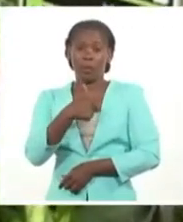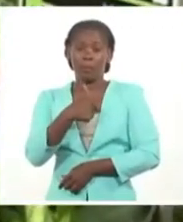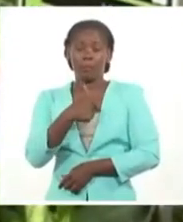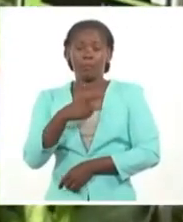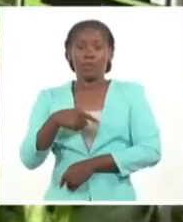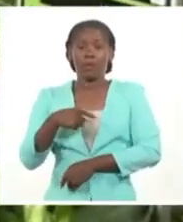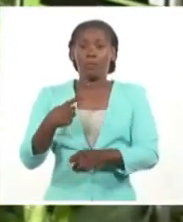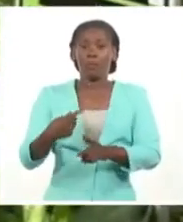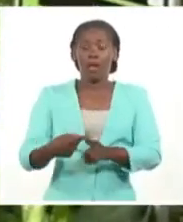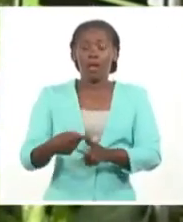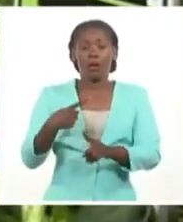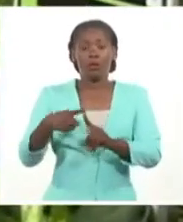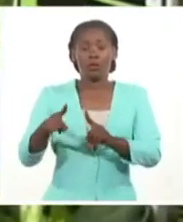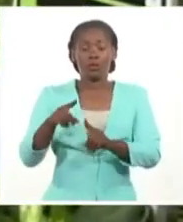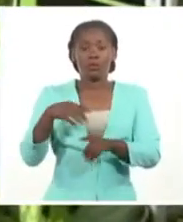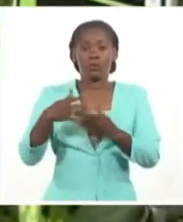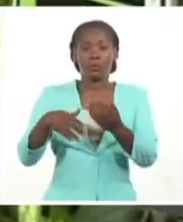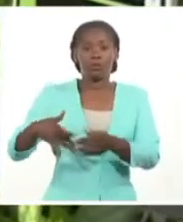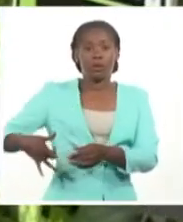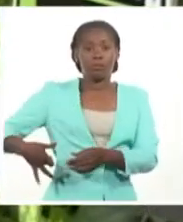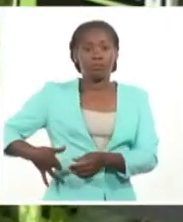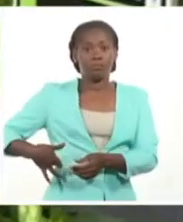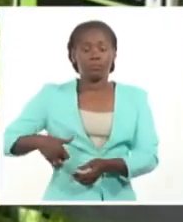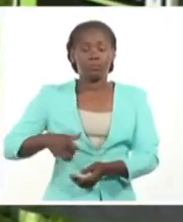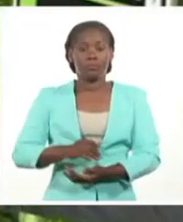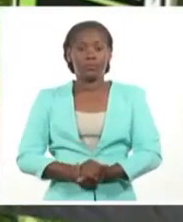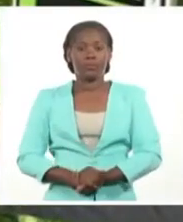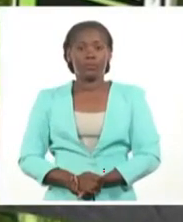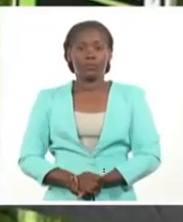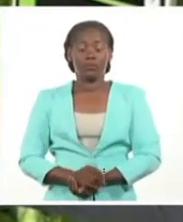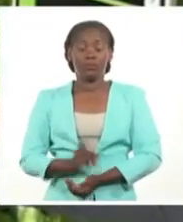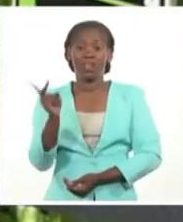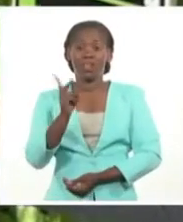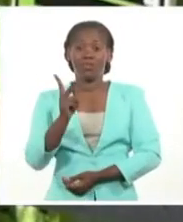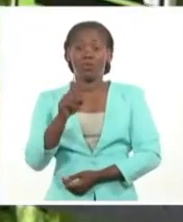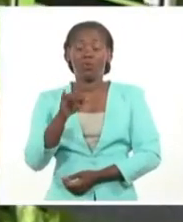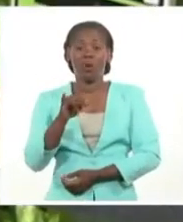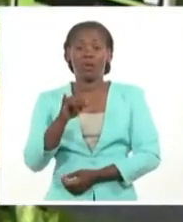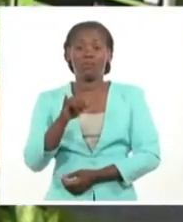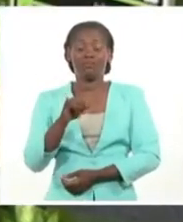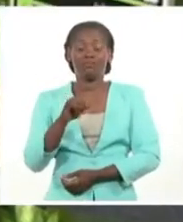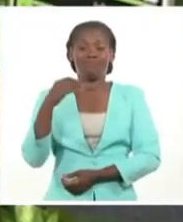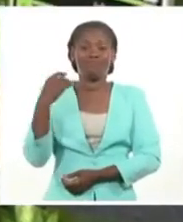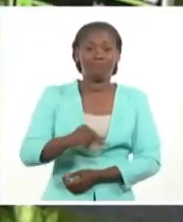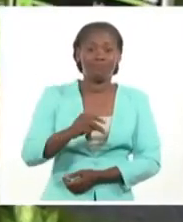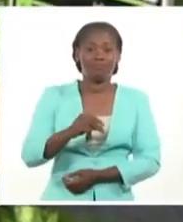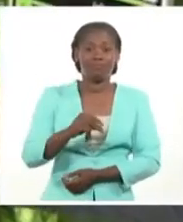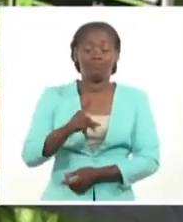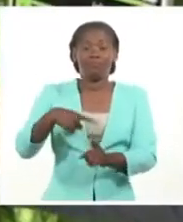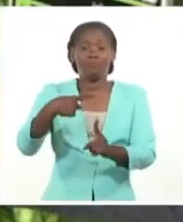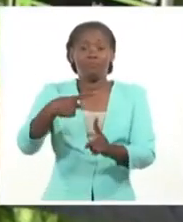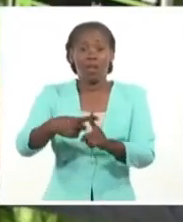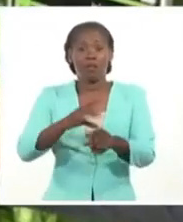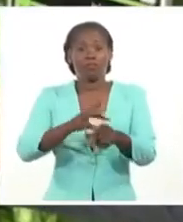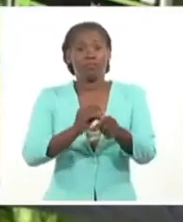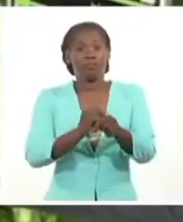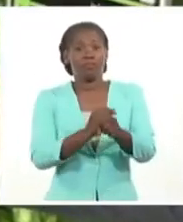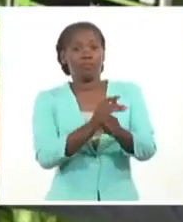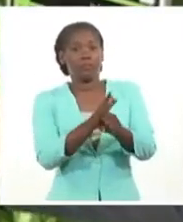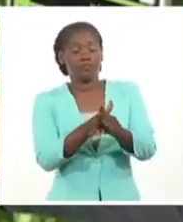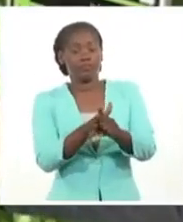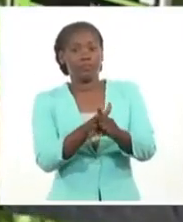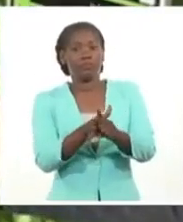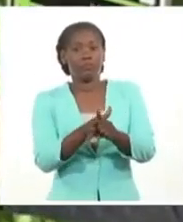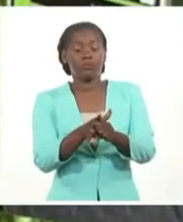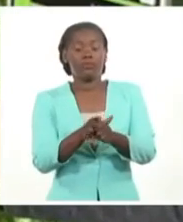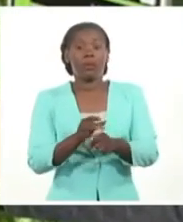fibrilación auricular. Estas enfermedades que concurren en la actualidad con un cuadro